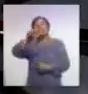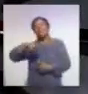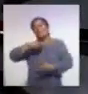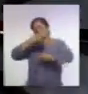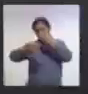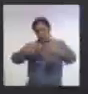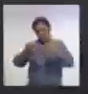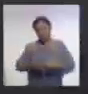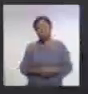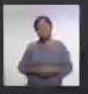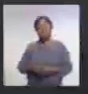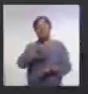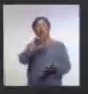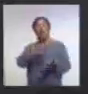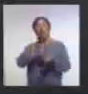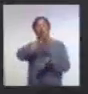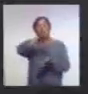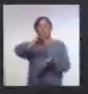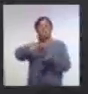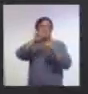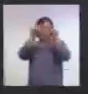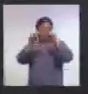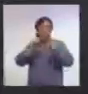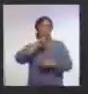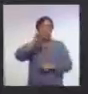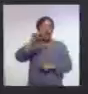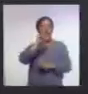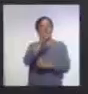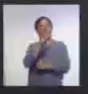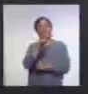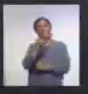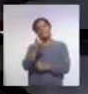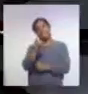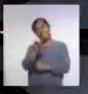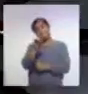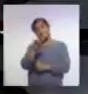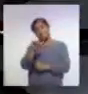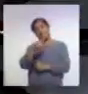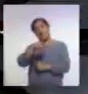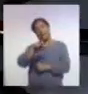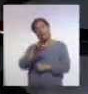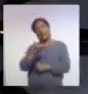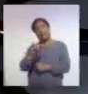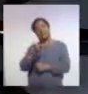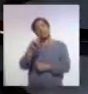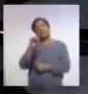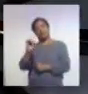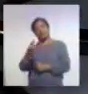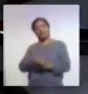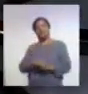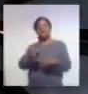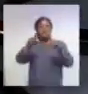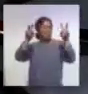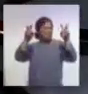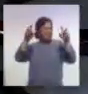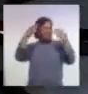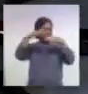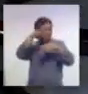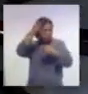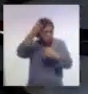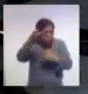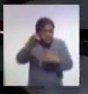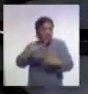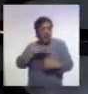ser en el Centro de las Artes, sí, ahí en Apizaquito. Perfecto. Pues, ¿hay alguna temática sobre la que se va a realizar todo